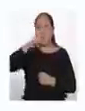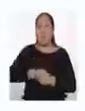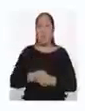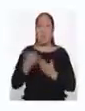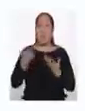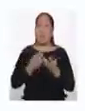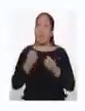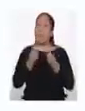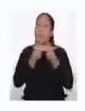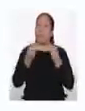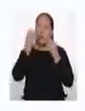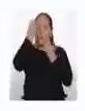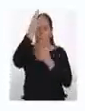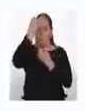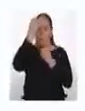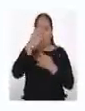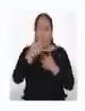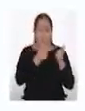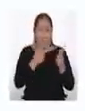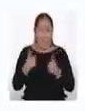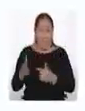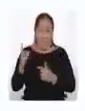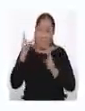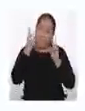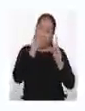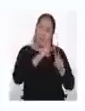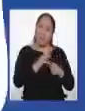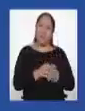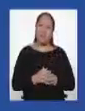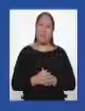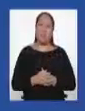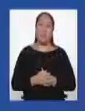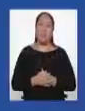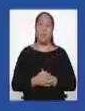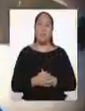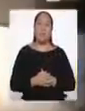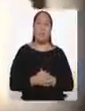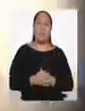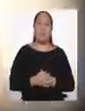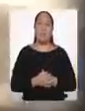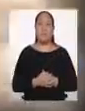con mucha información. ¿Listos? Vamos a verlo.